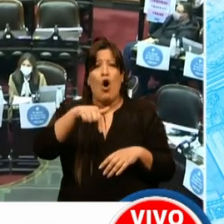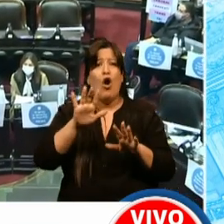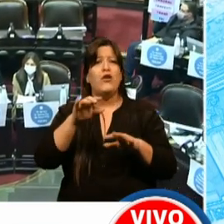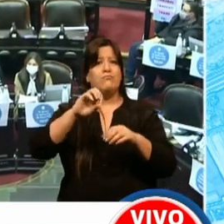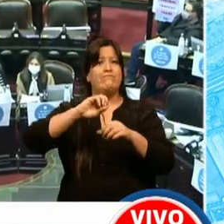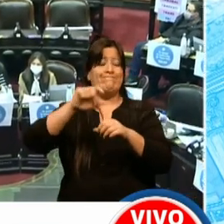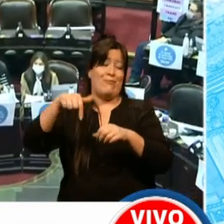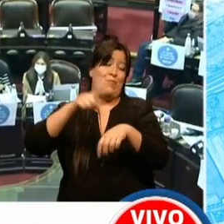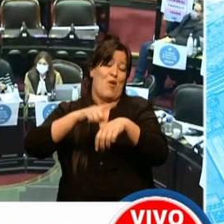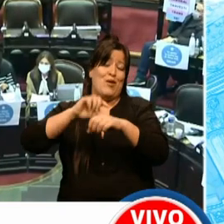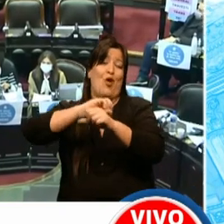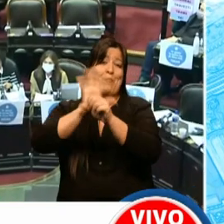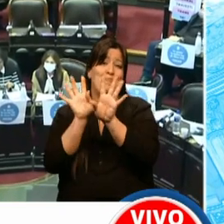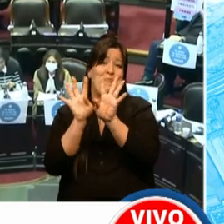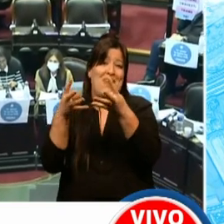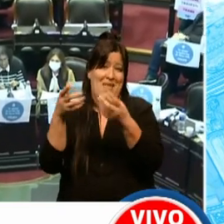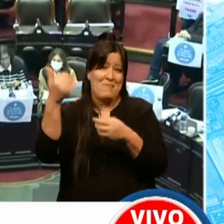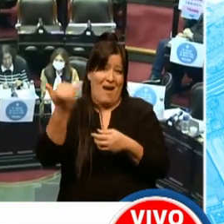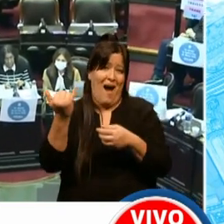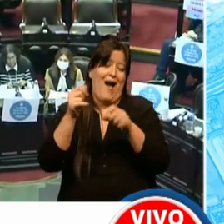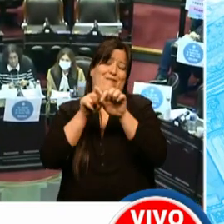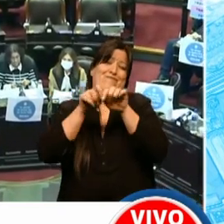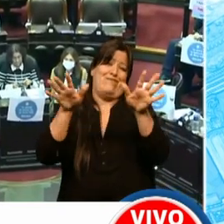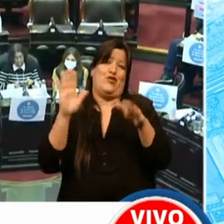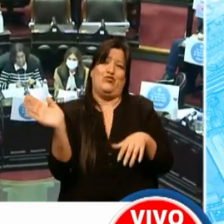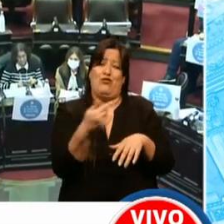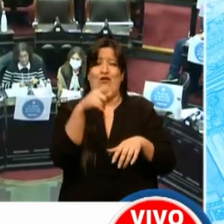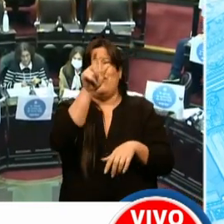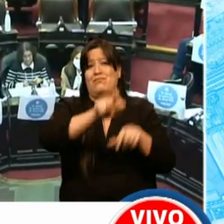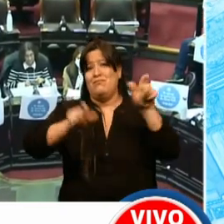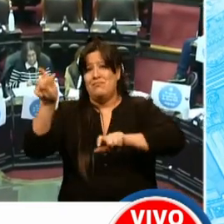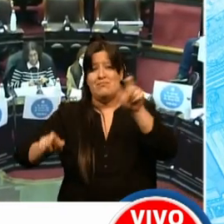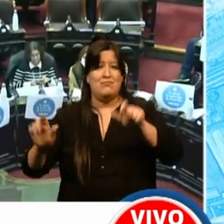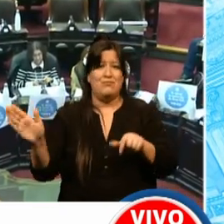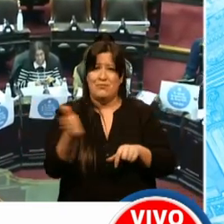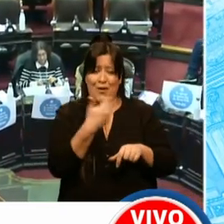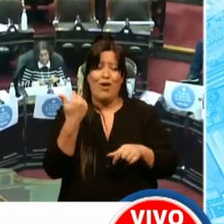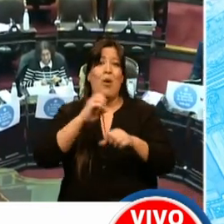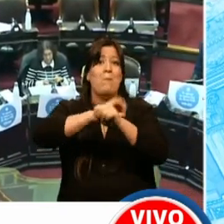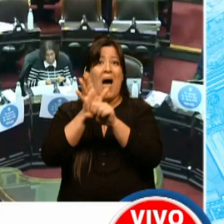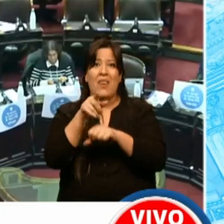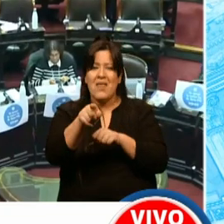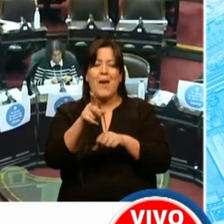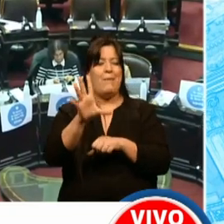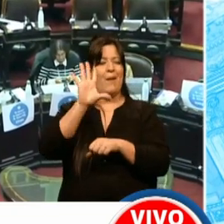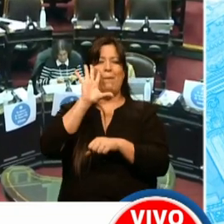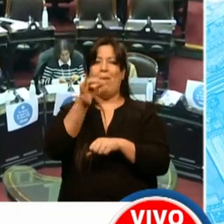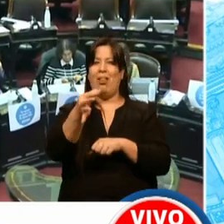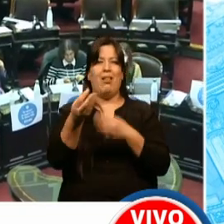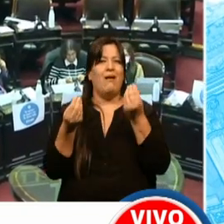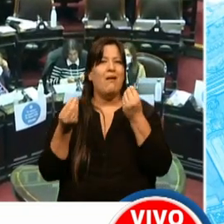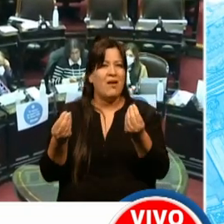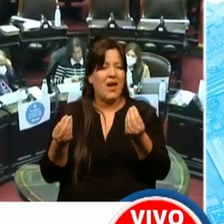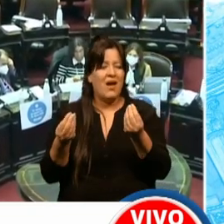pandemia que hoy nos atraviesa a todos a todos actores puso de manifiesto es